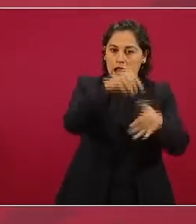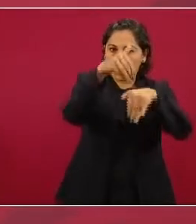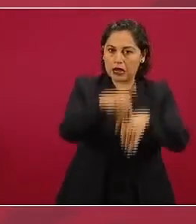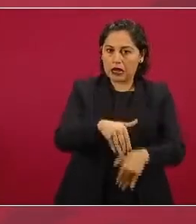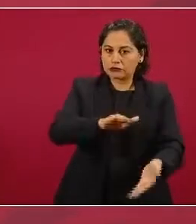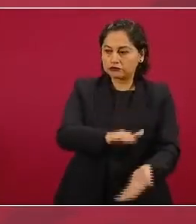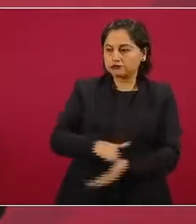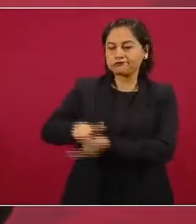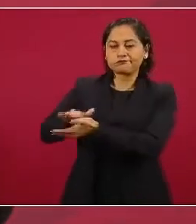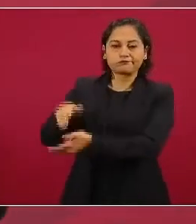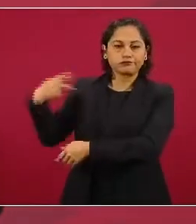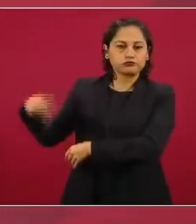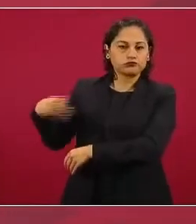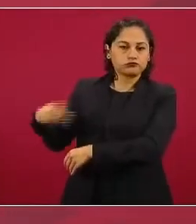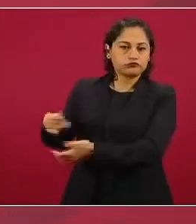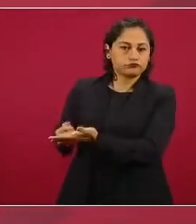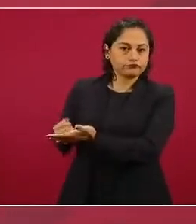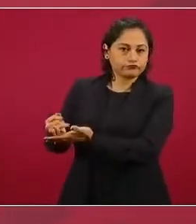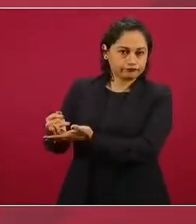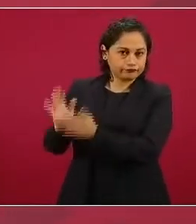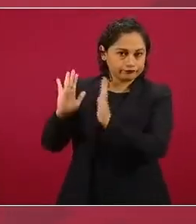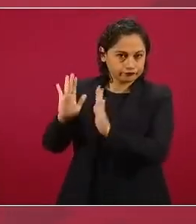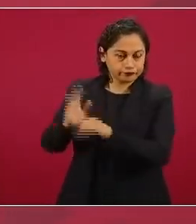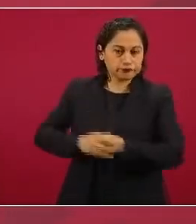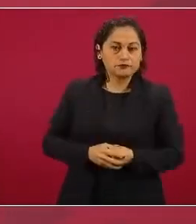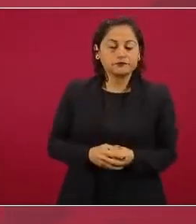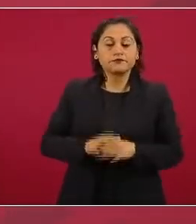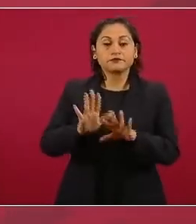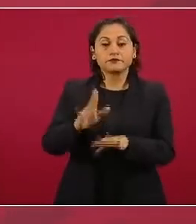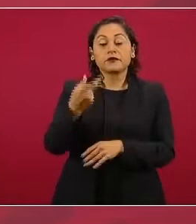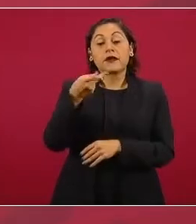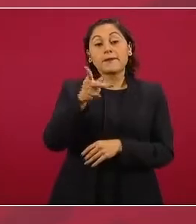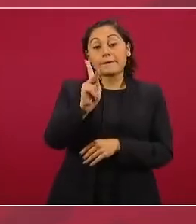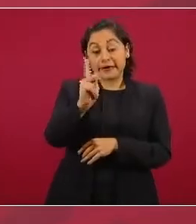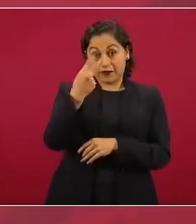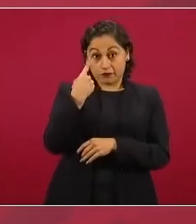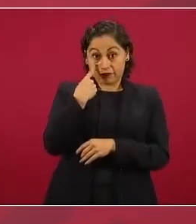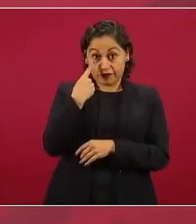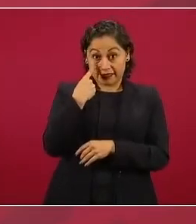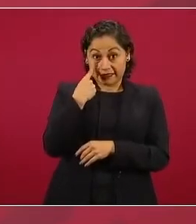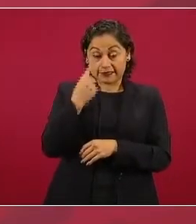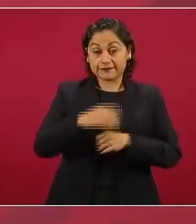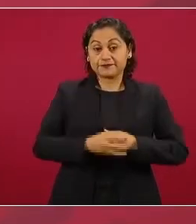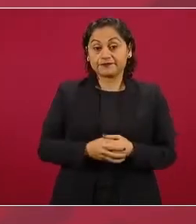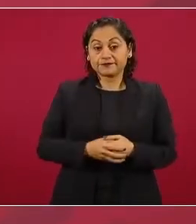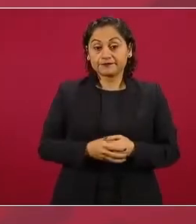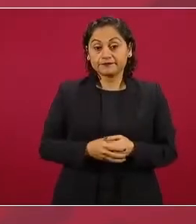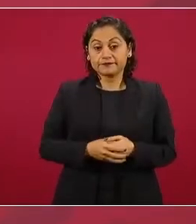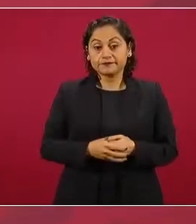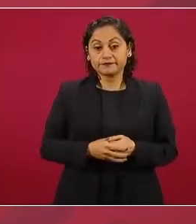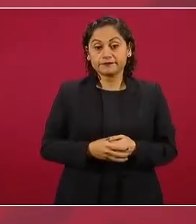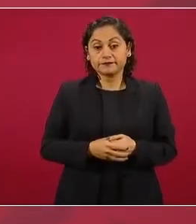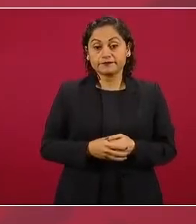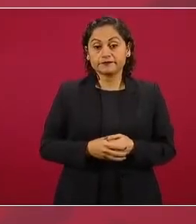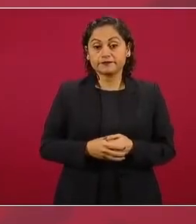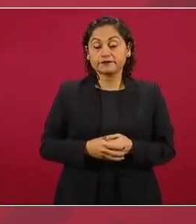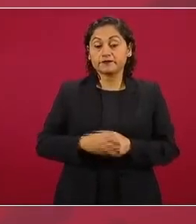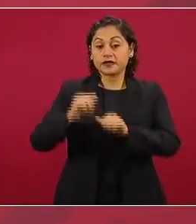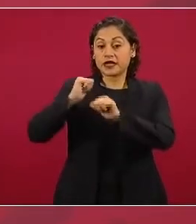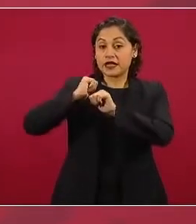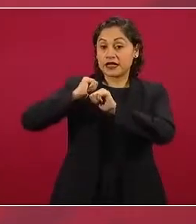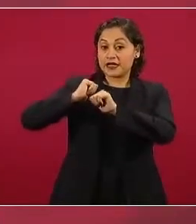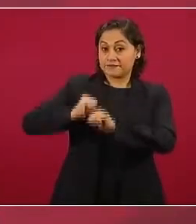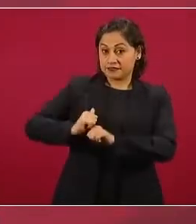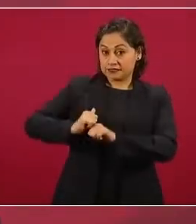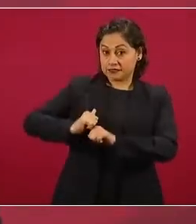puedo decir es lo siguiente. Se pidió por parte del Fiscal General de la República